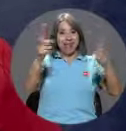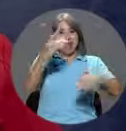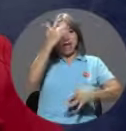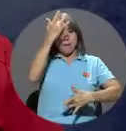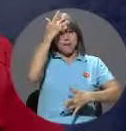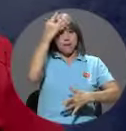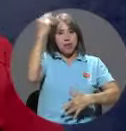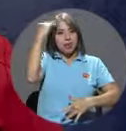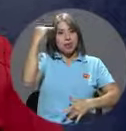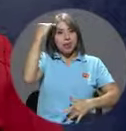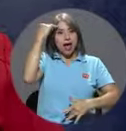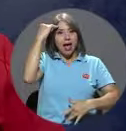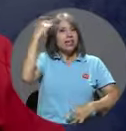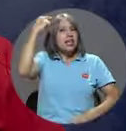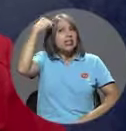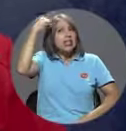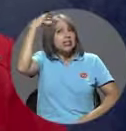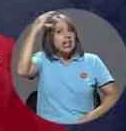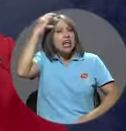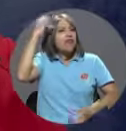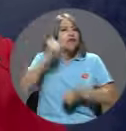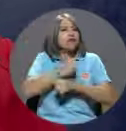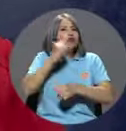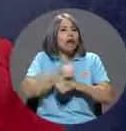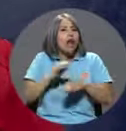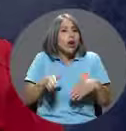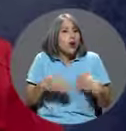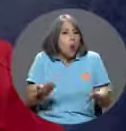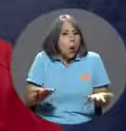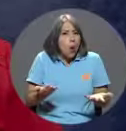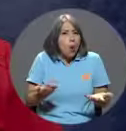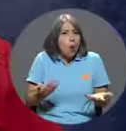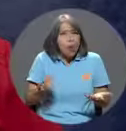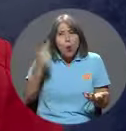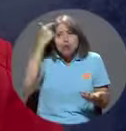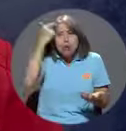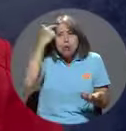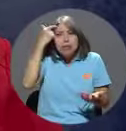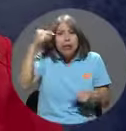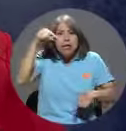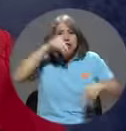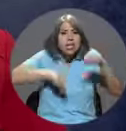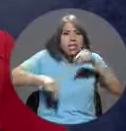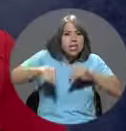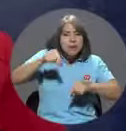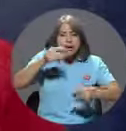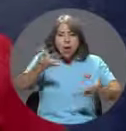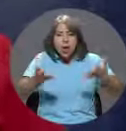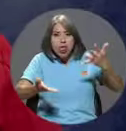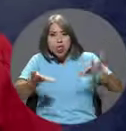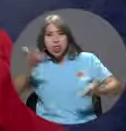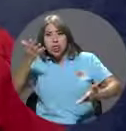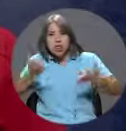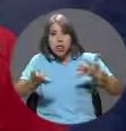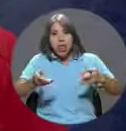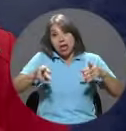mentales, cómo funciona el cerebro, cuáles pueden ser los desequilibrios a nivel químico,